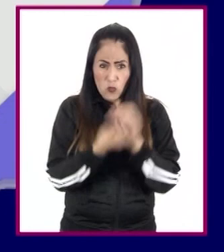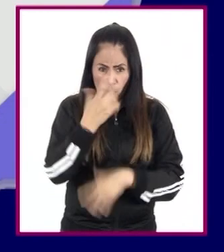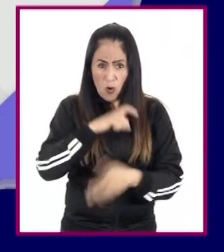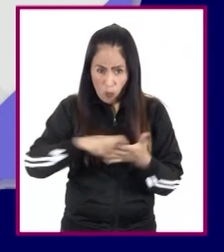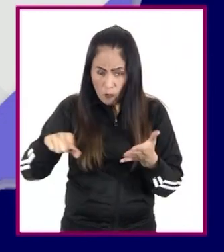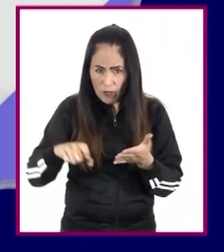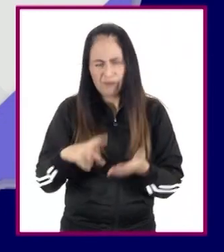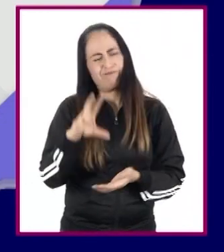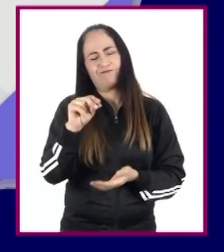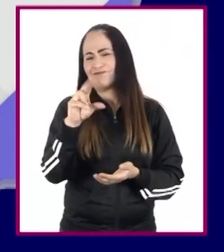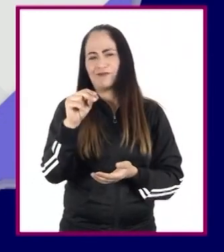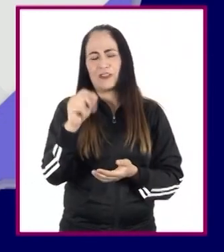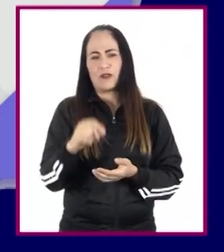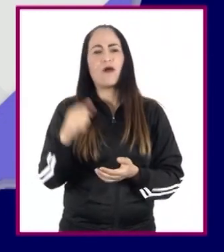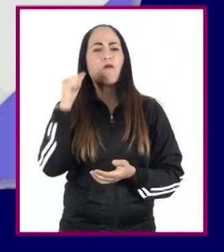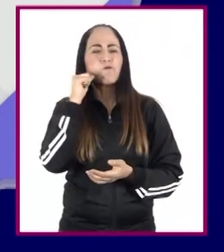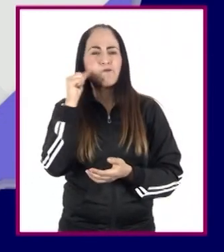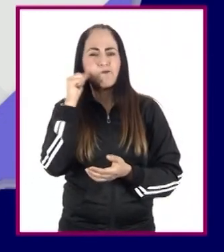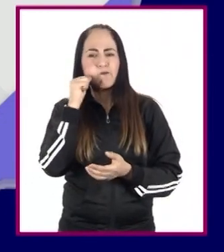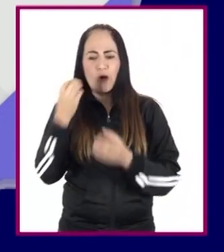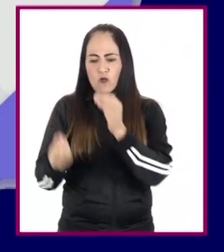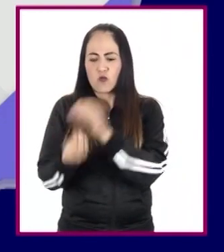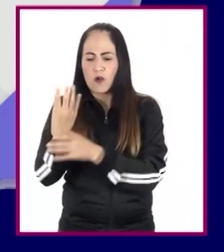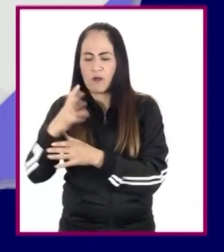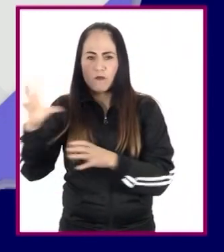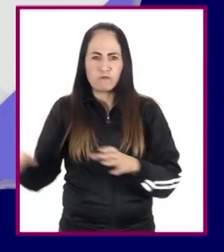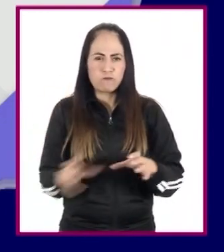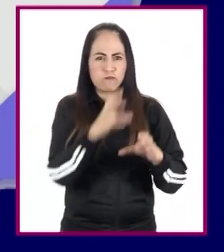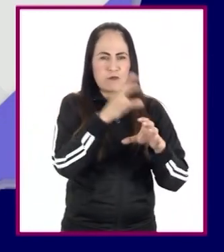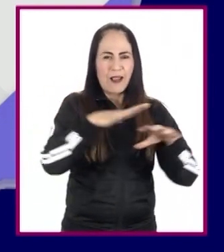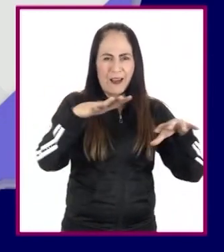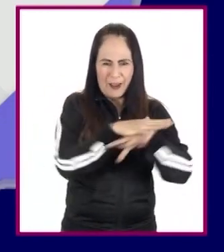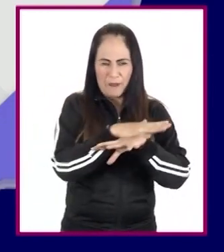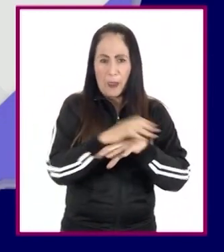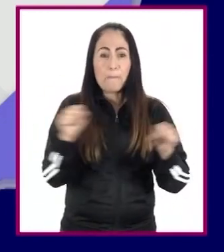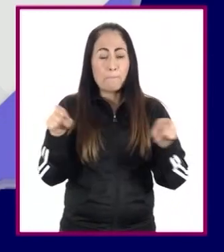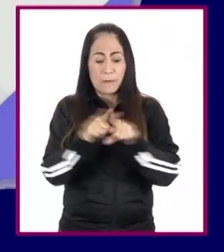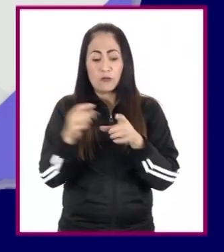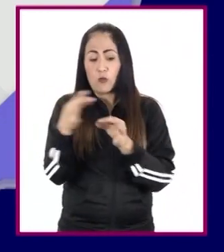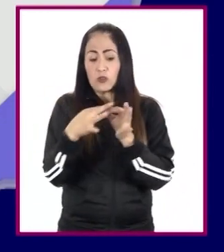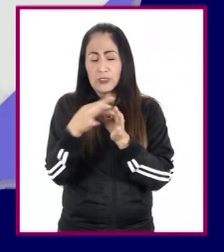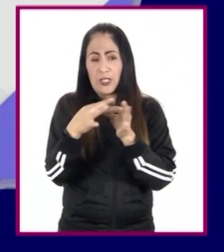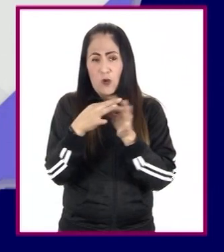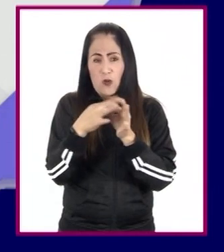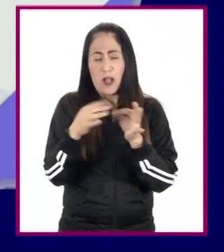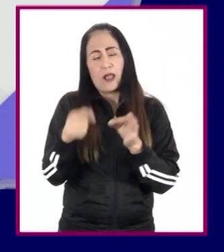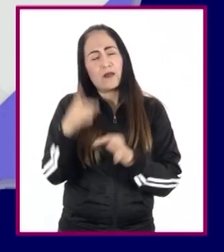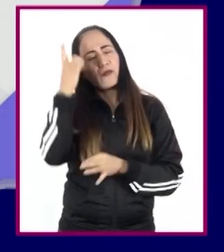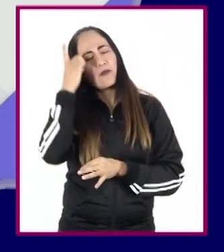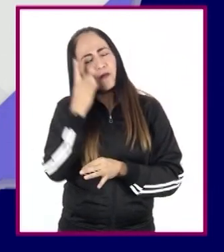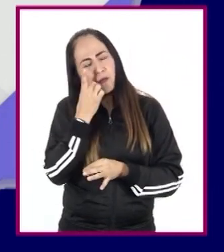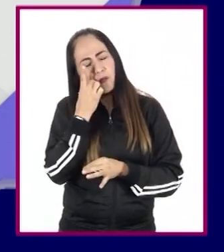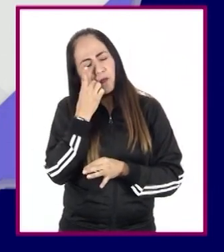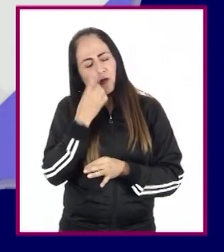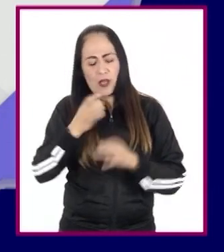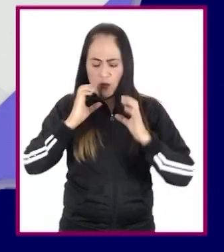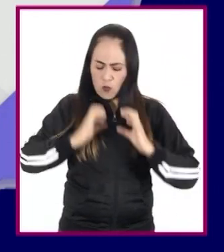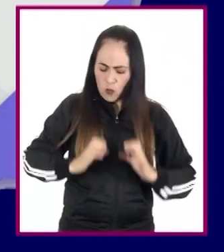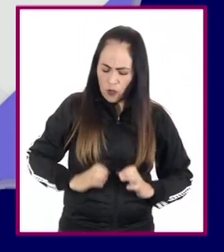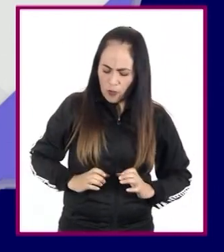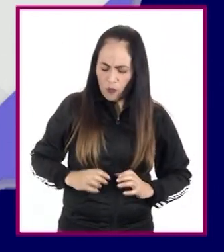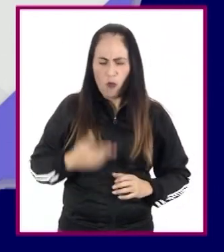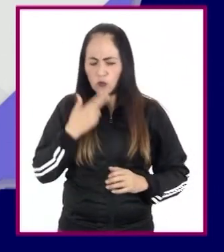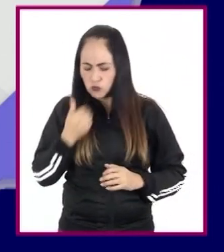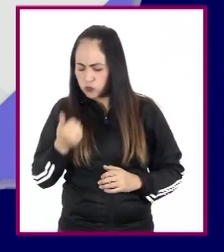Lo que hacemos es cambiar la refacción por una nueva. Lo mismo hacen las células mientras dormimos. Cambian las refacciones que